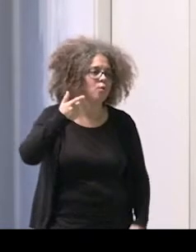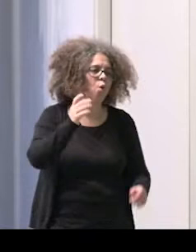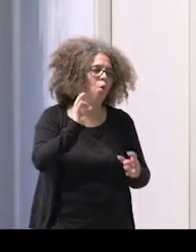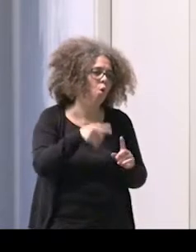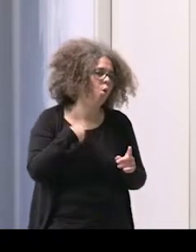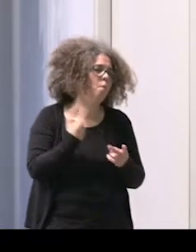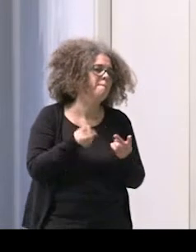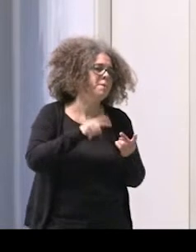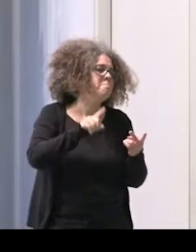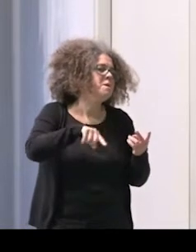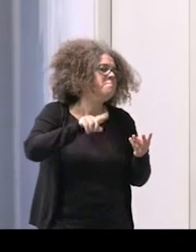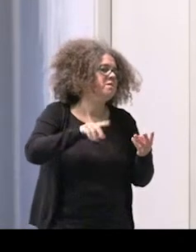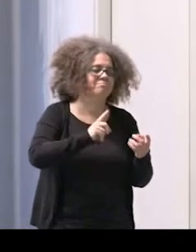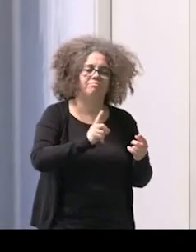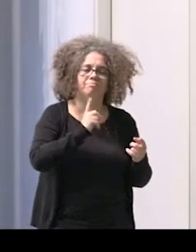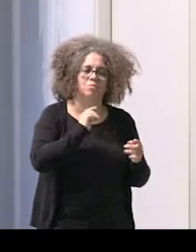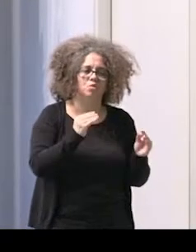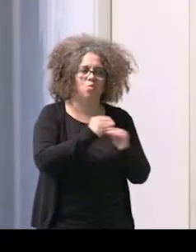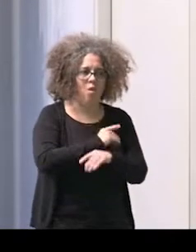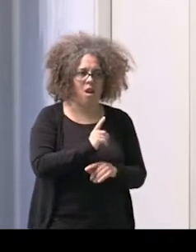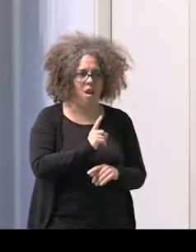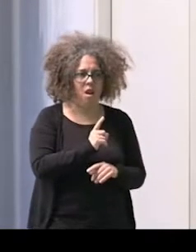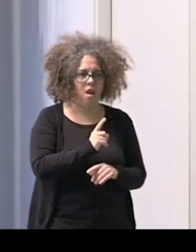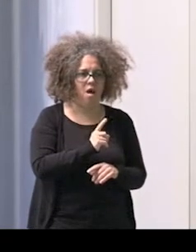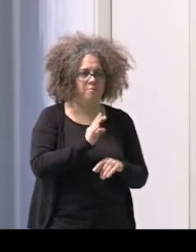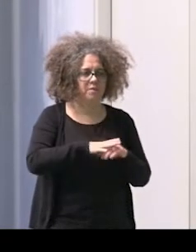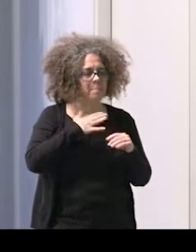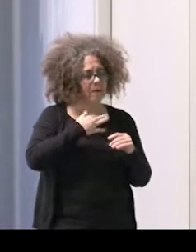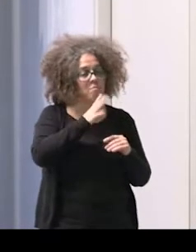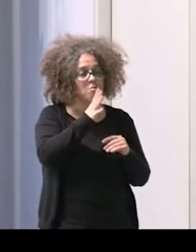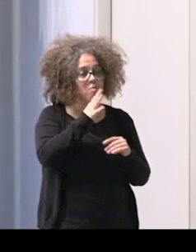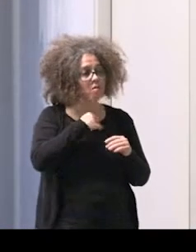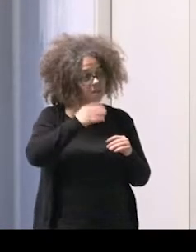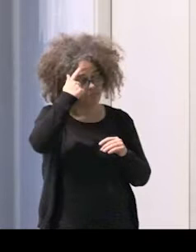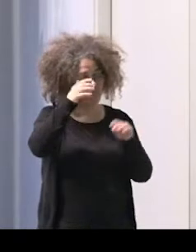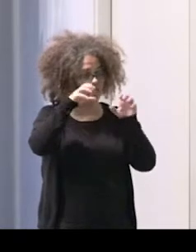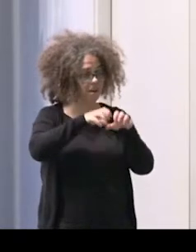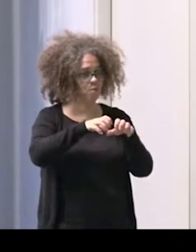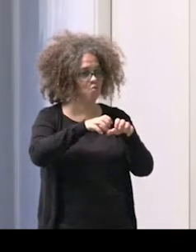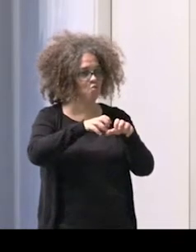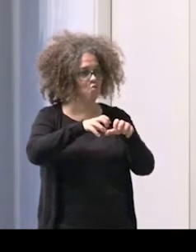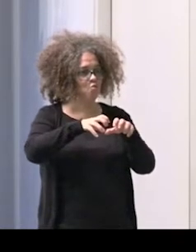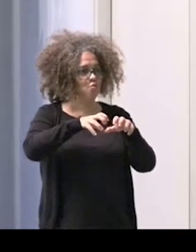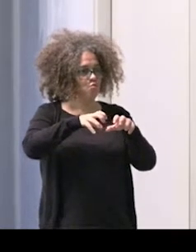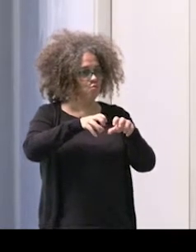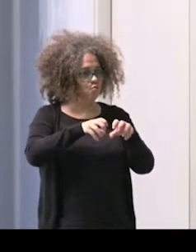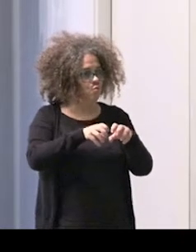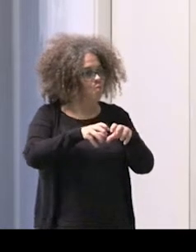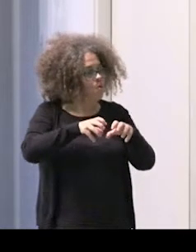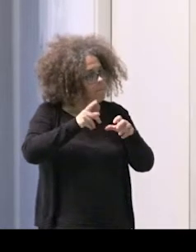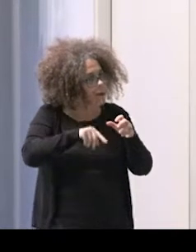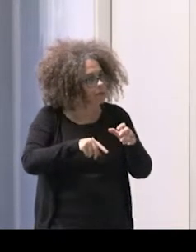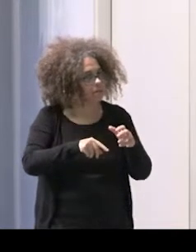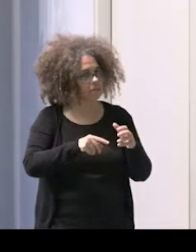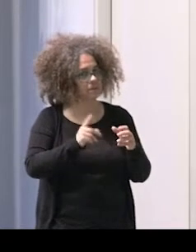años. La deprivación sensorial, el desarrollo de la bioauditiva, la plasticidad, todos estos factores que no voy a enumerar porque están en la diapositiva, todos juegan